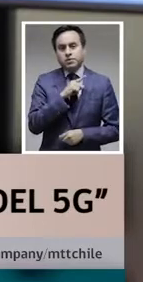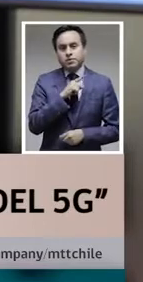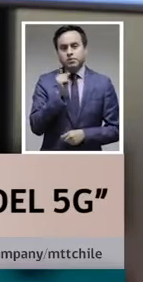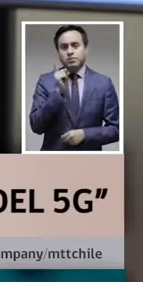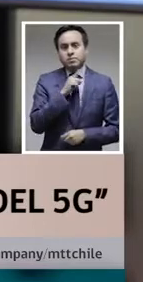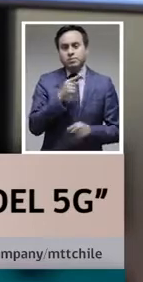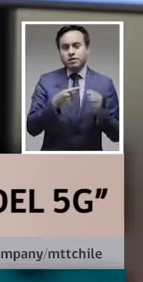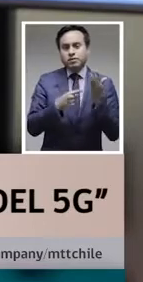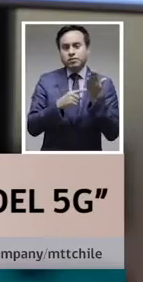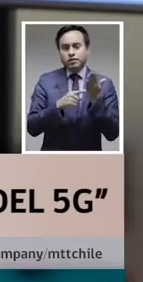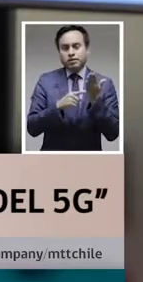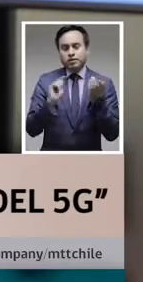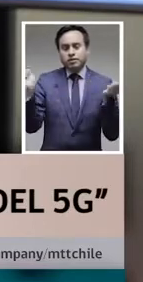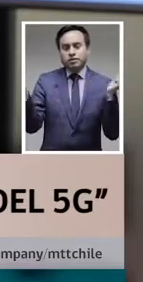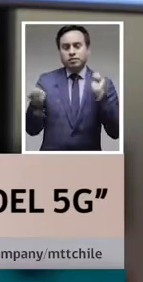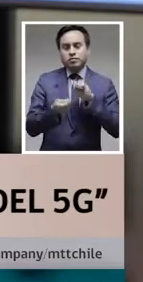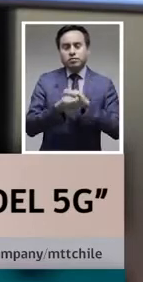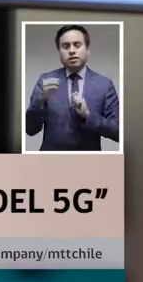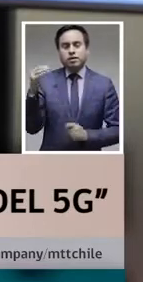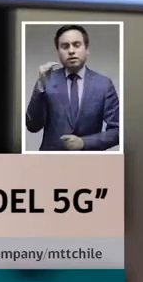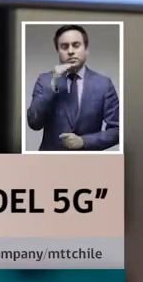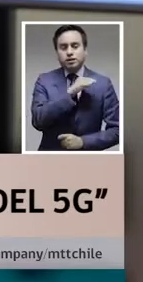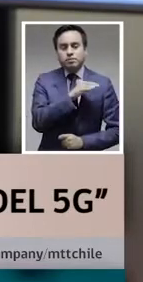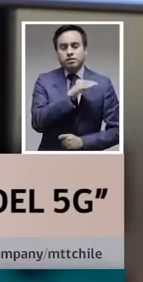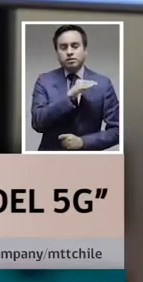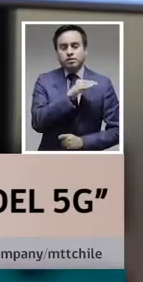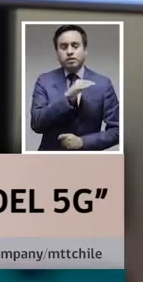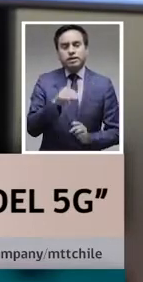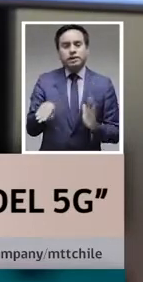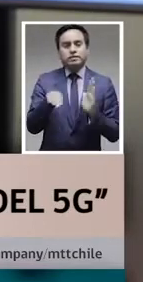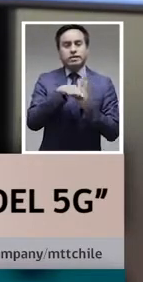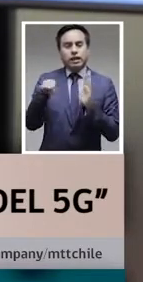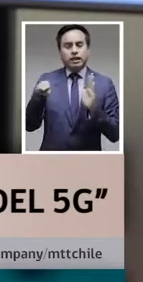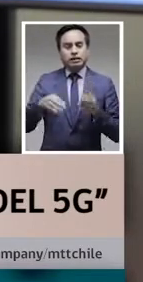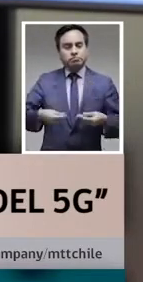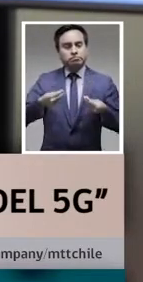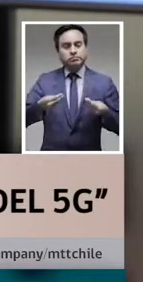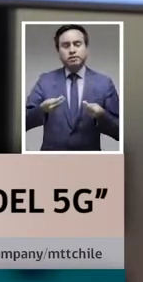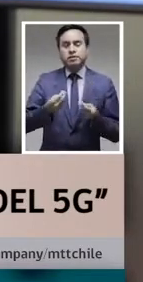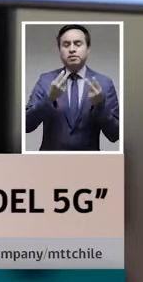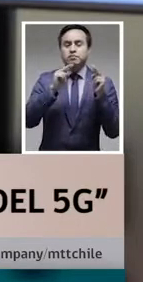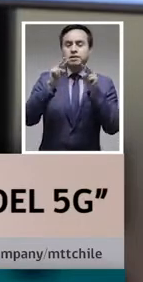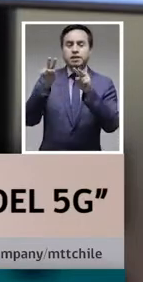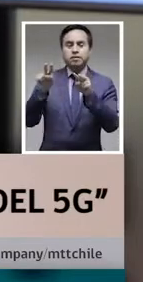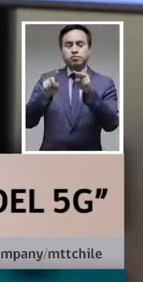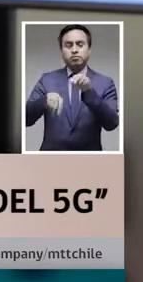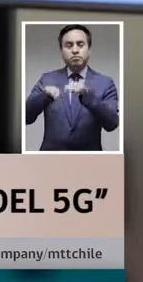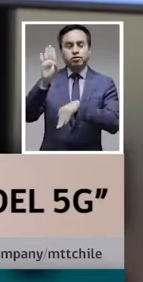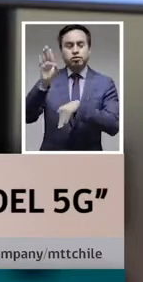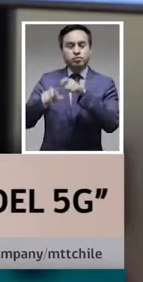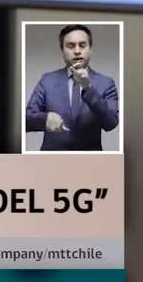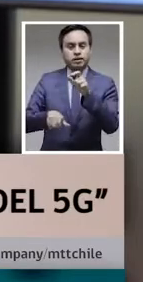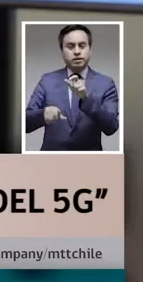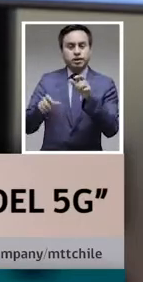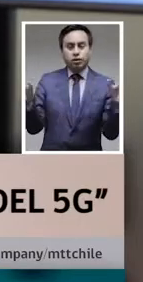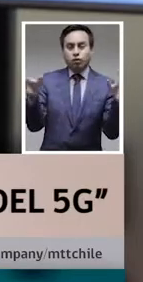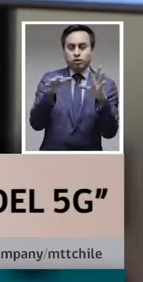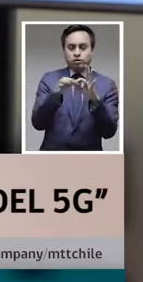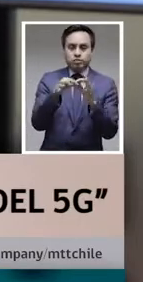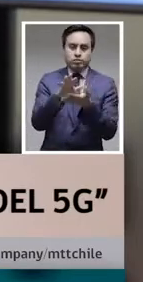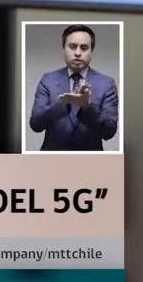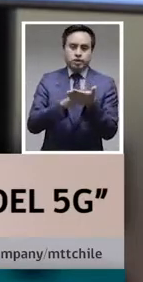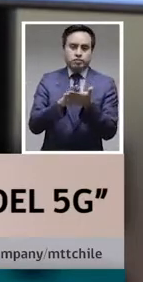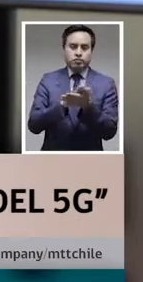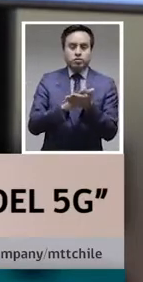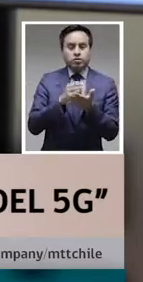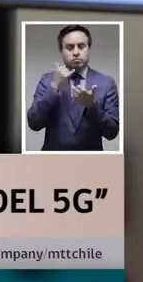la última tecnología se transforma muy rápidamente en el estándar. Cuando miramos que la mayor parte de las conexiones, por ejemplo,